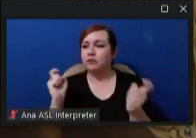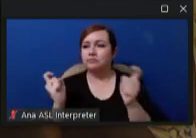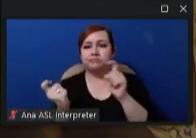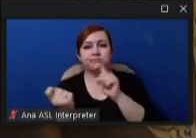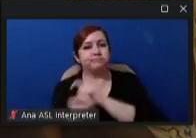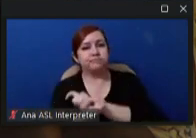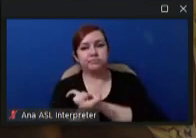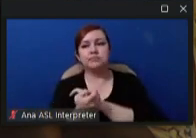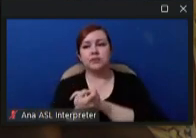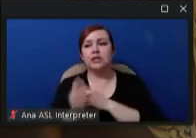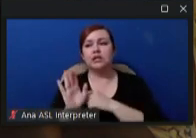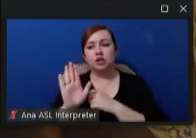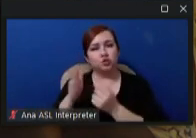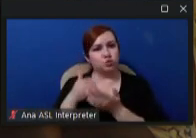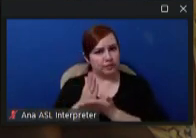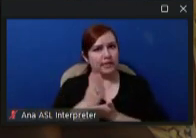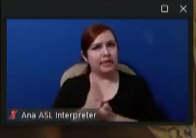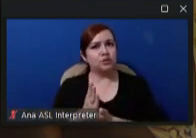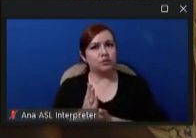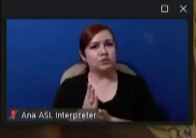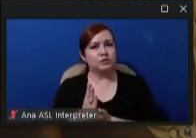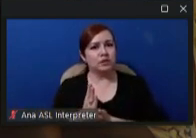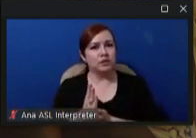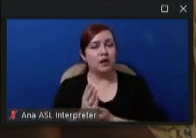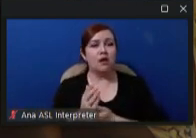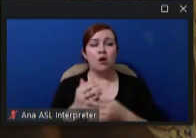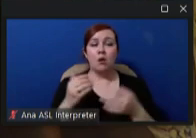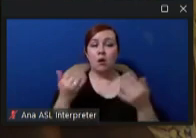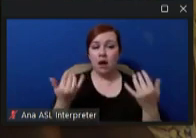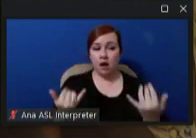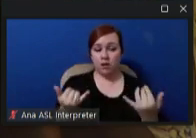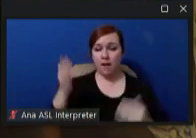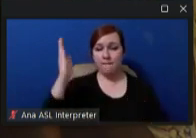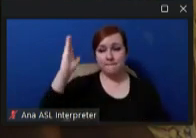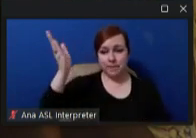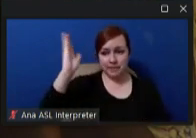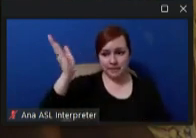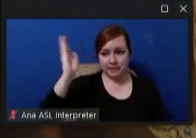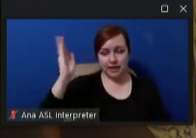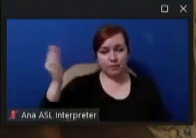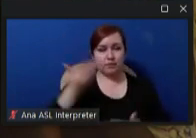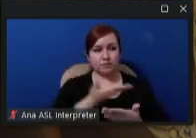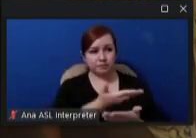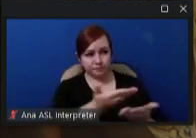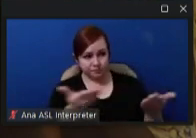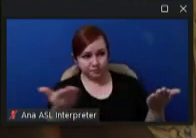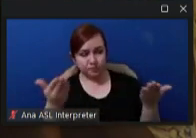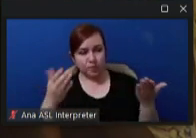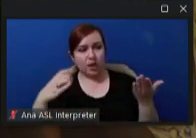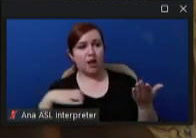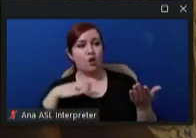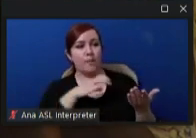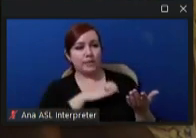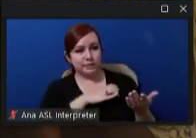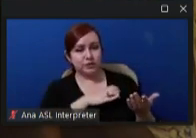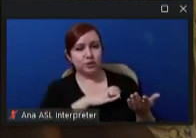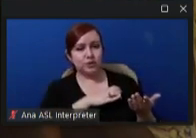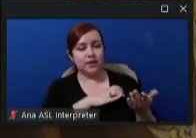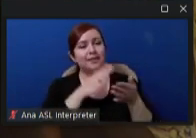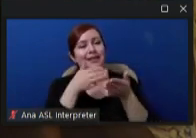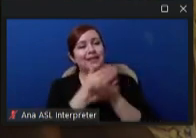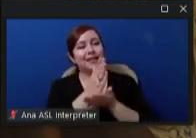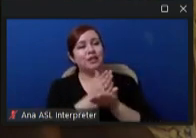derechos. Nos presentamos ante la Honorable Comisión de Derechos